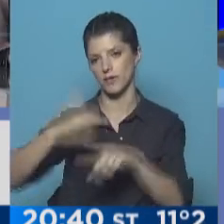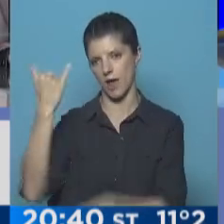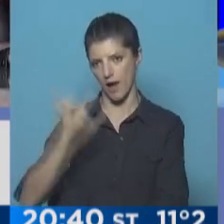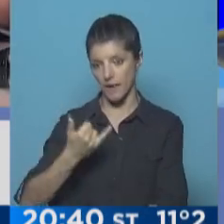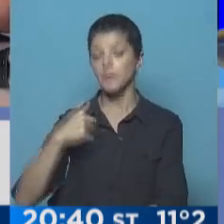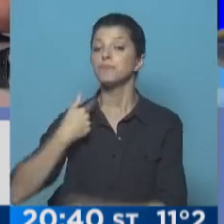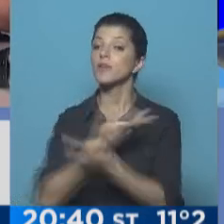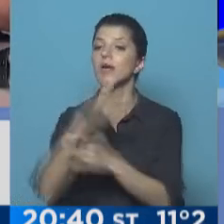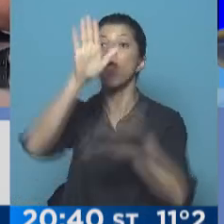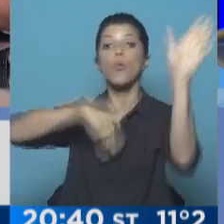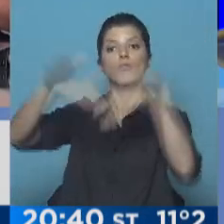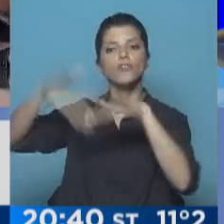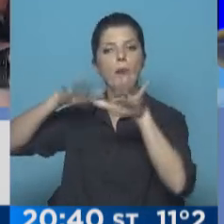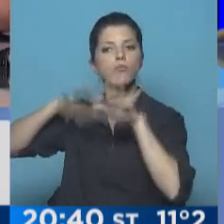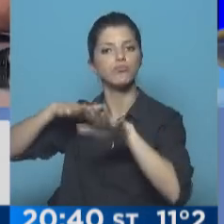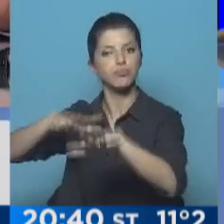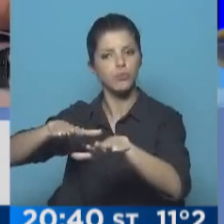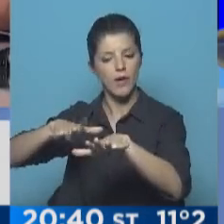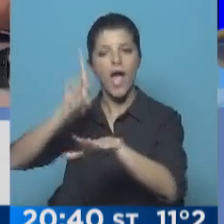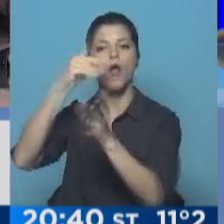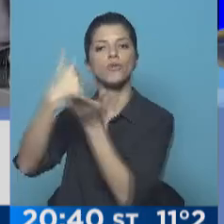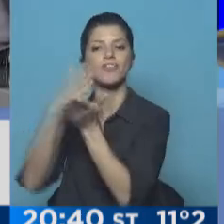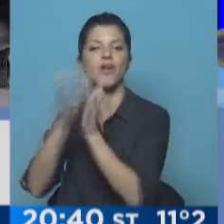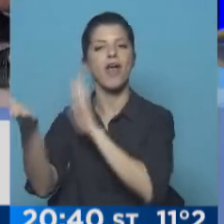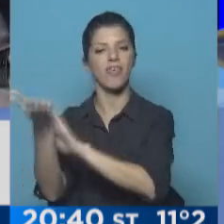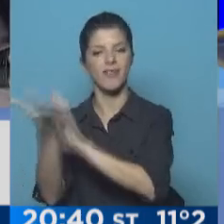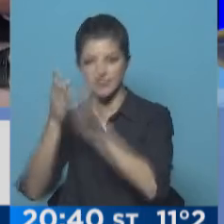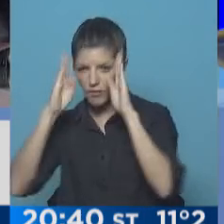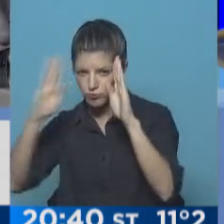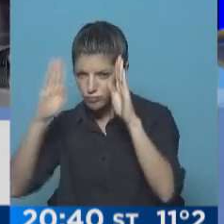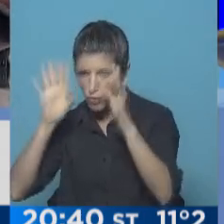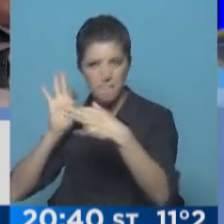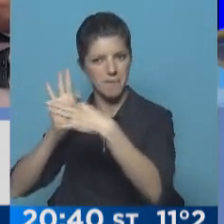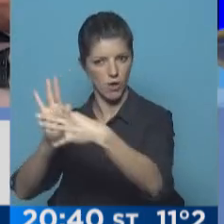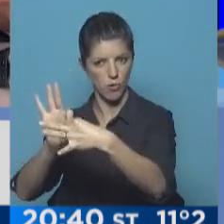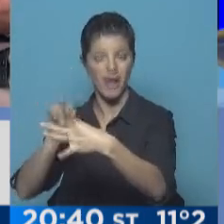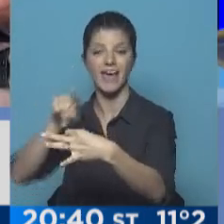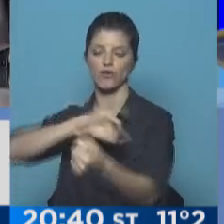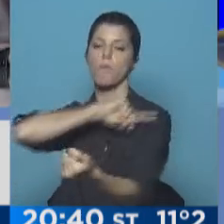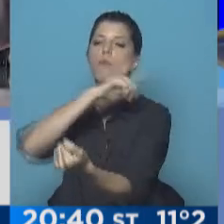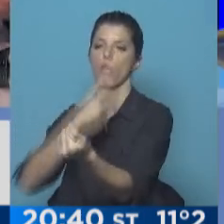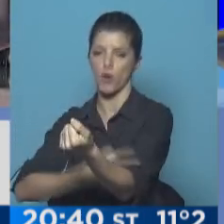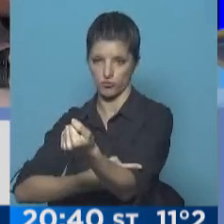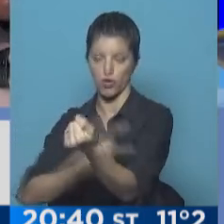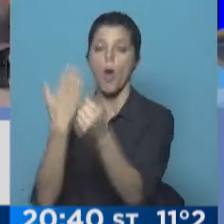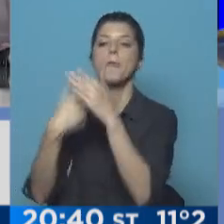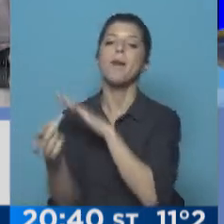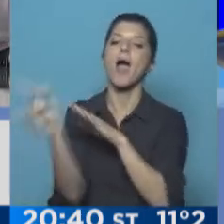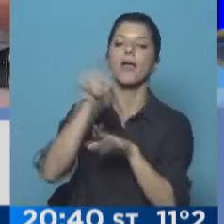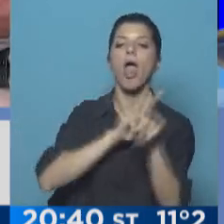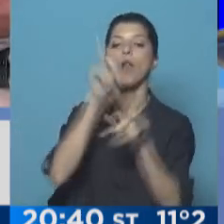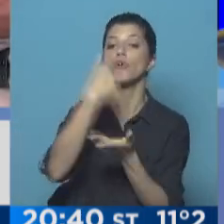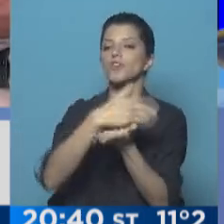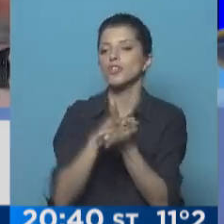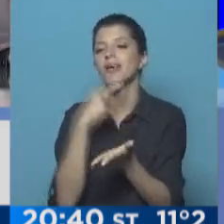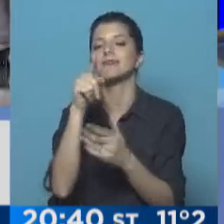estas convocatorias son capitalizadas por los sectores de derecha, que sí son mucho más poderosos que aquellos sectores que se